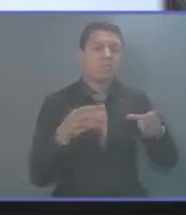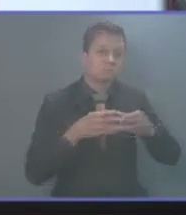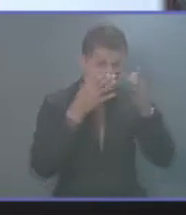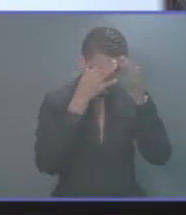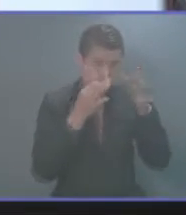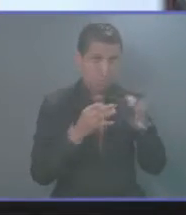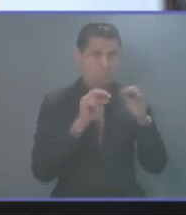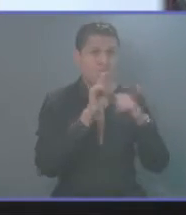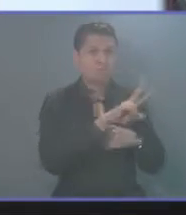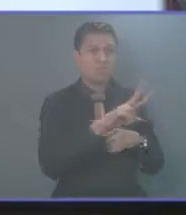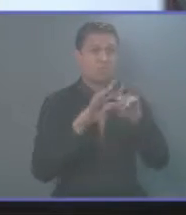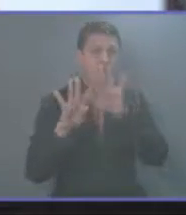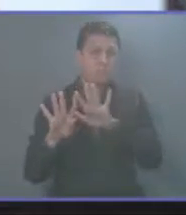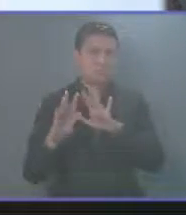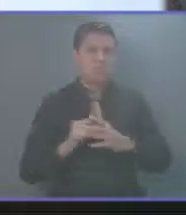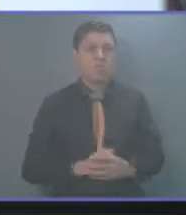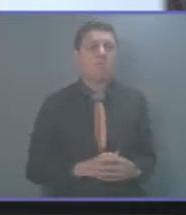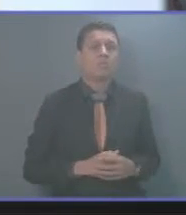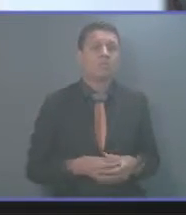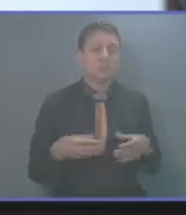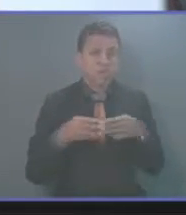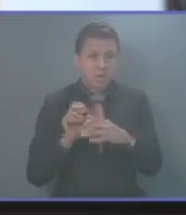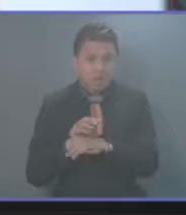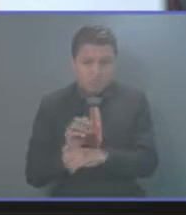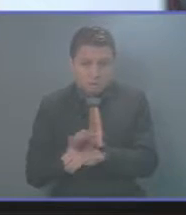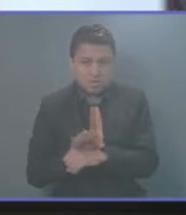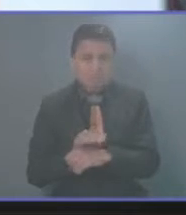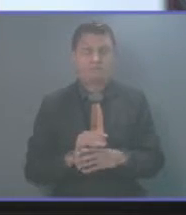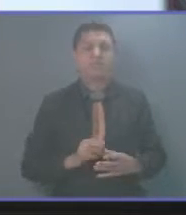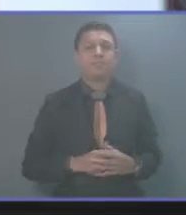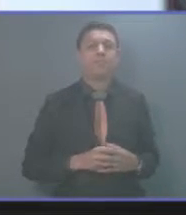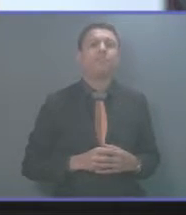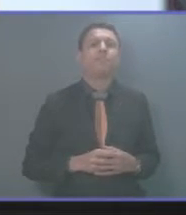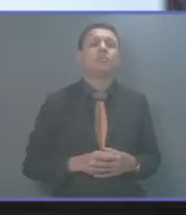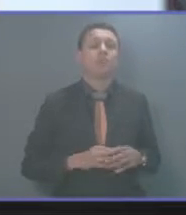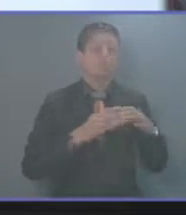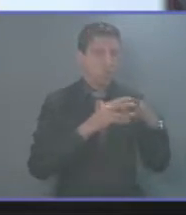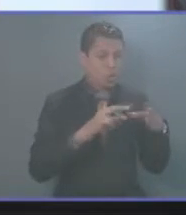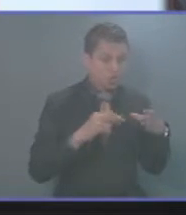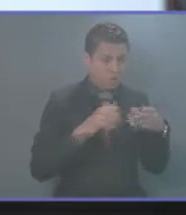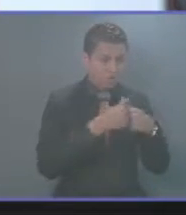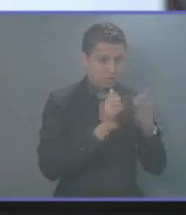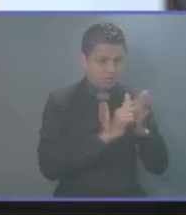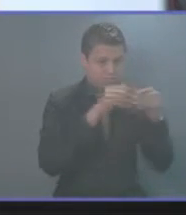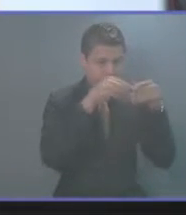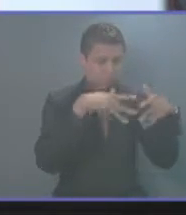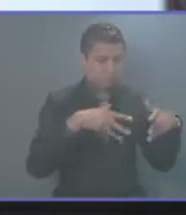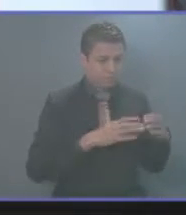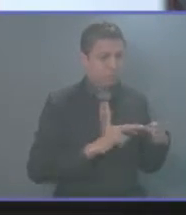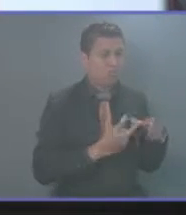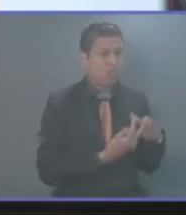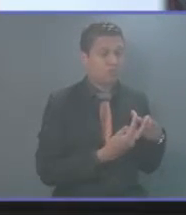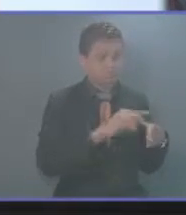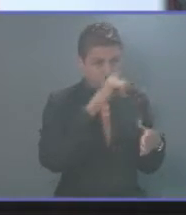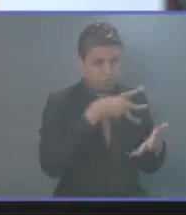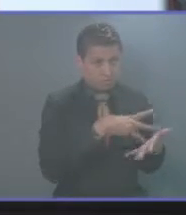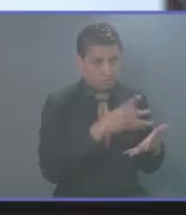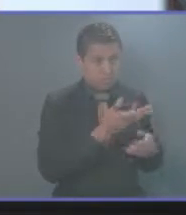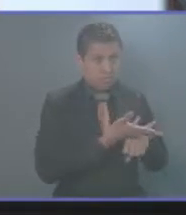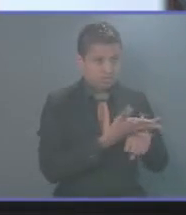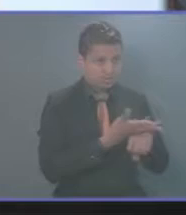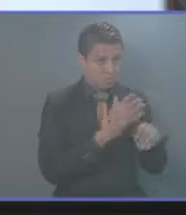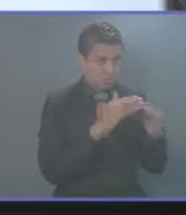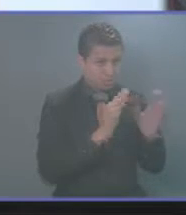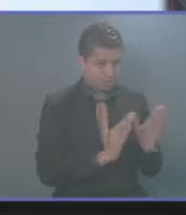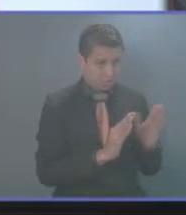29 recomendable parcial la comisión de obras públicas transporte y vivienda se refiere al expediente